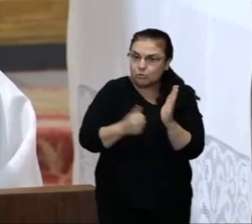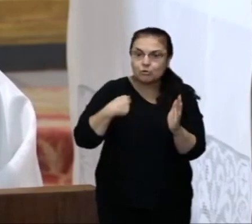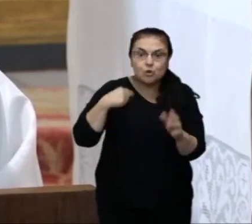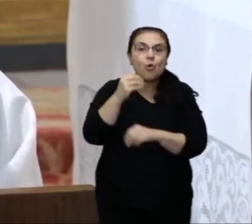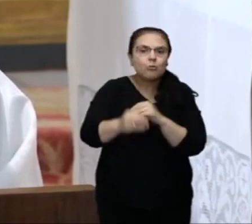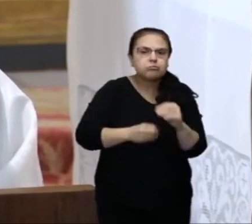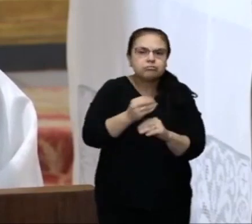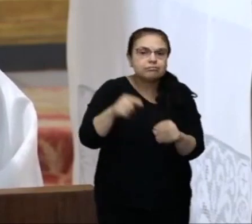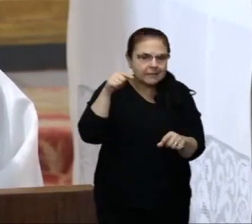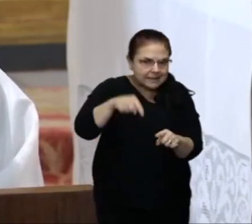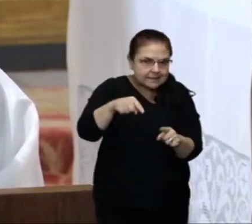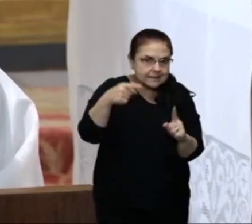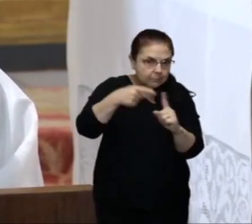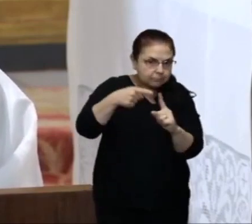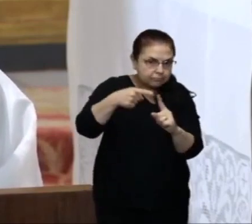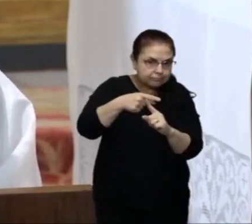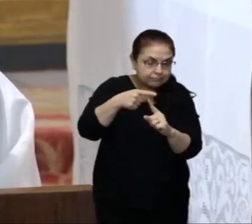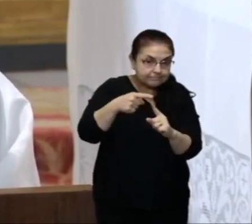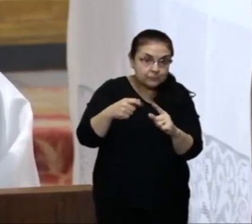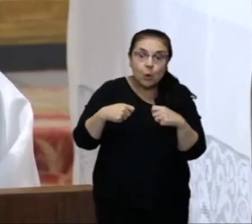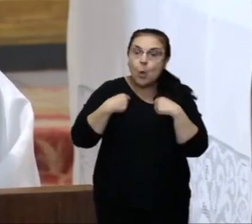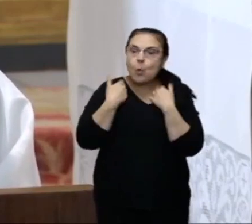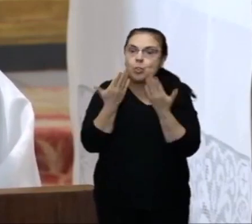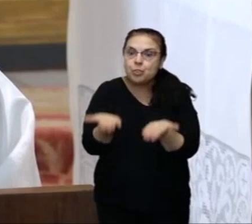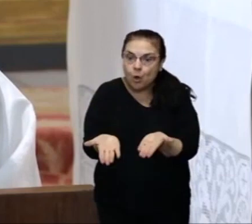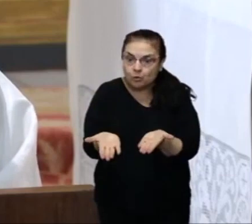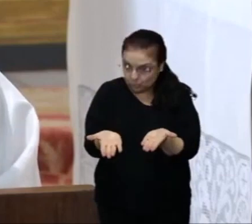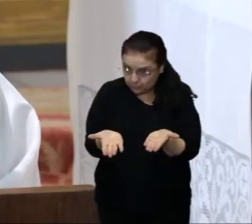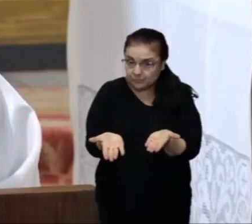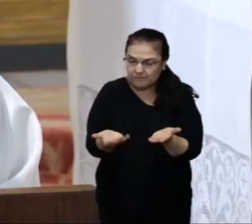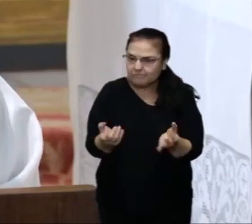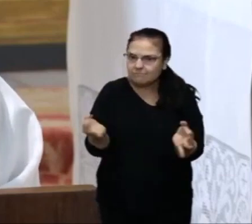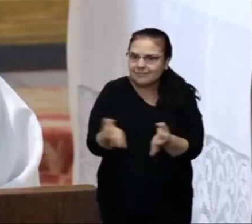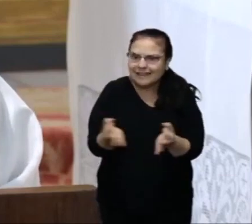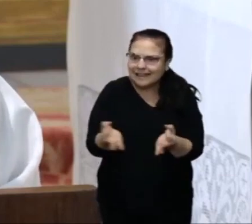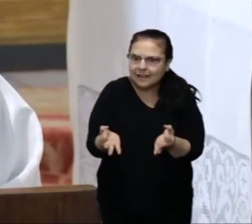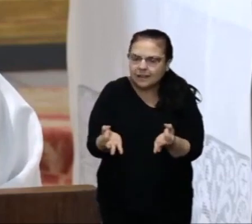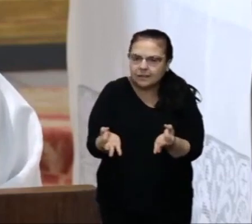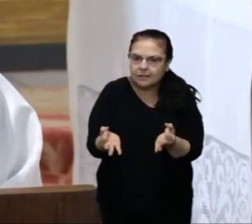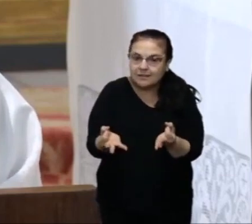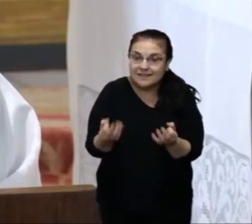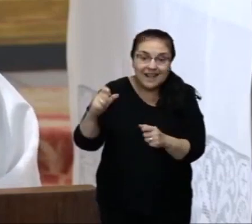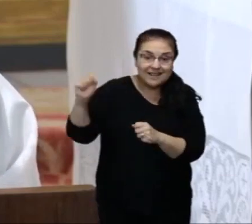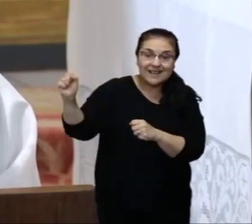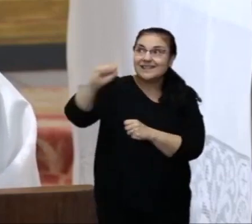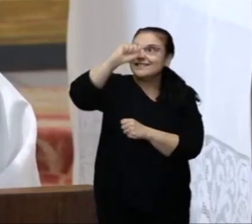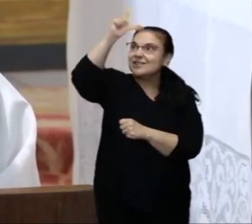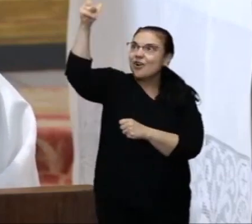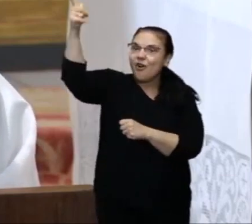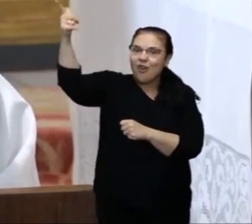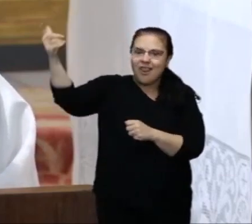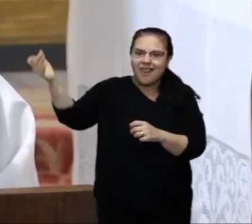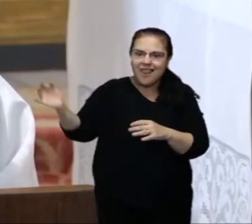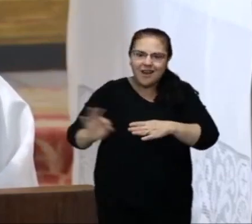misión? Un don que, como dice Zacarías, no es otra cosa sino el sol que nace de lo alto para iluminar a los que